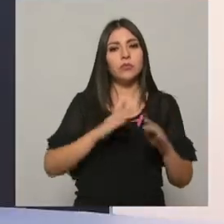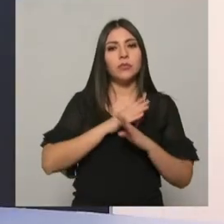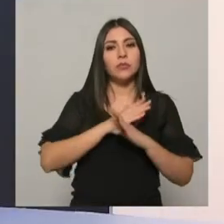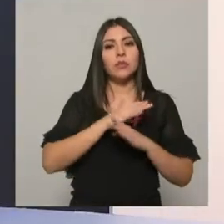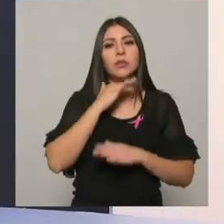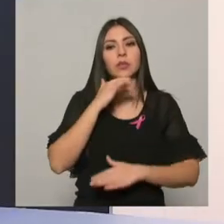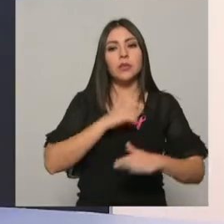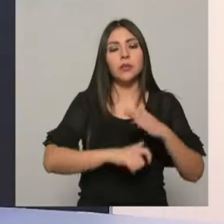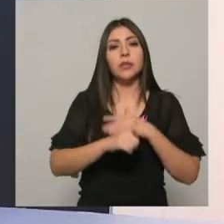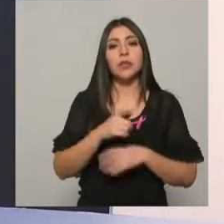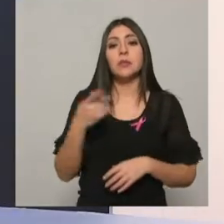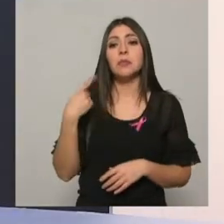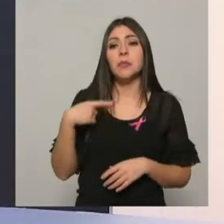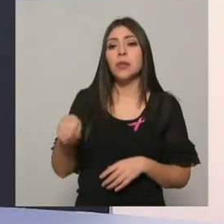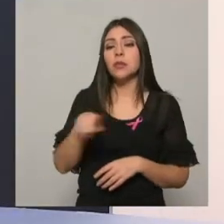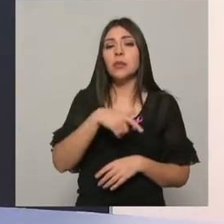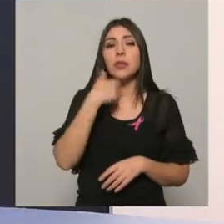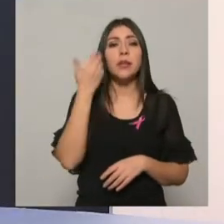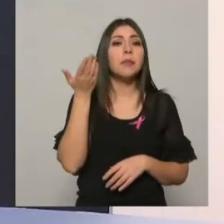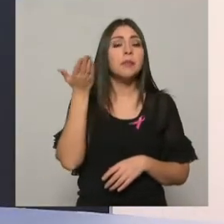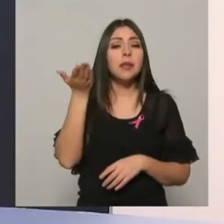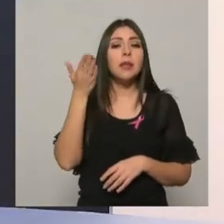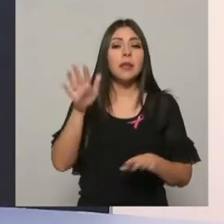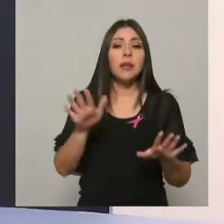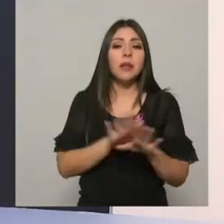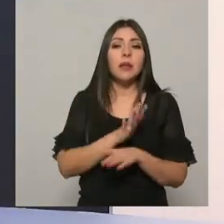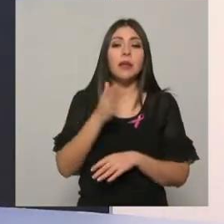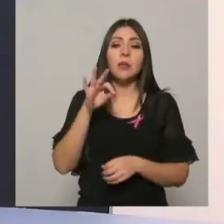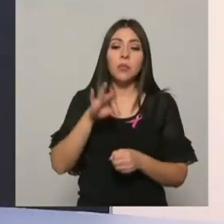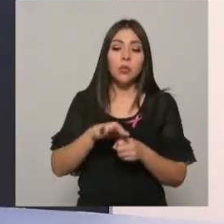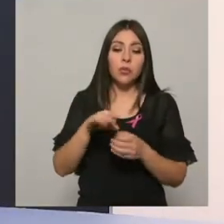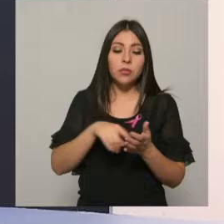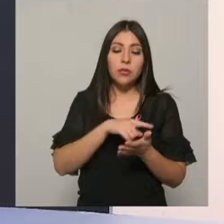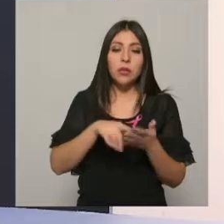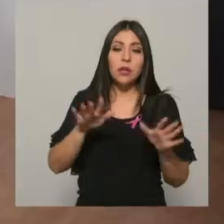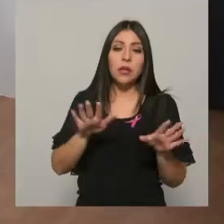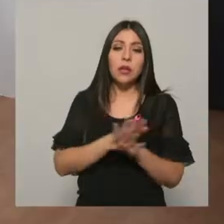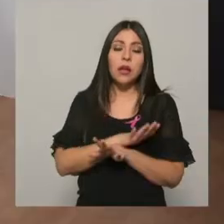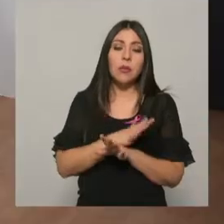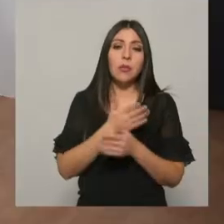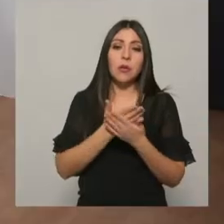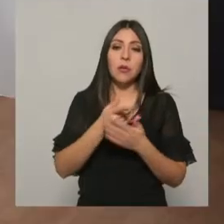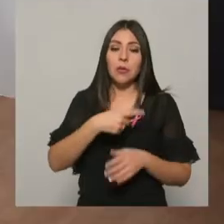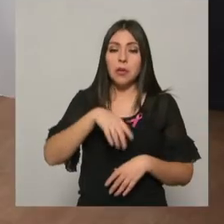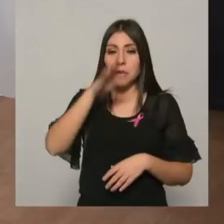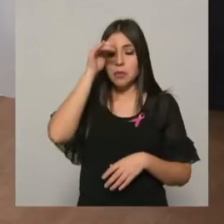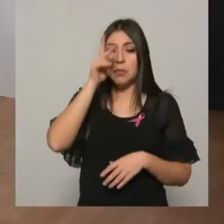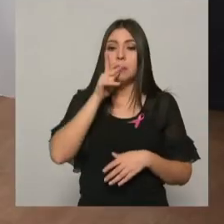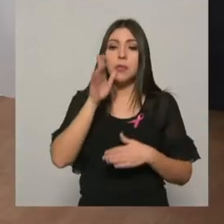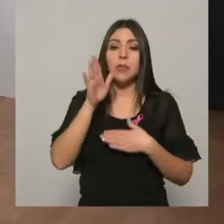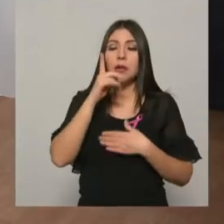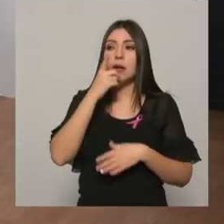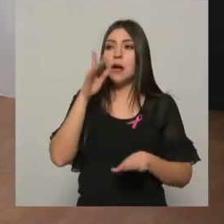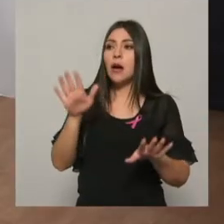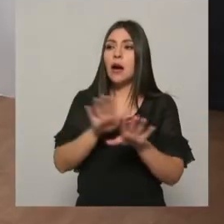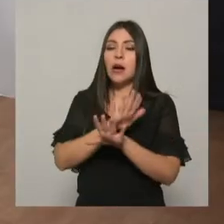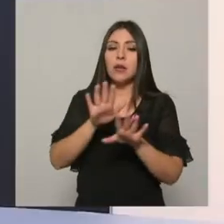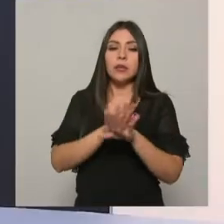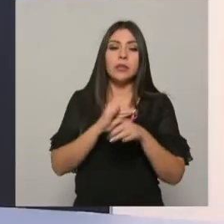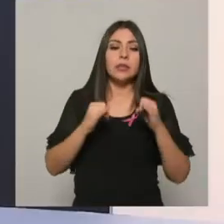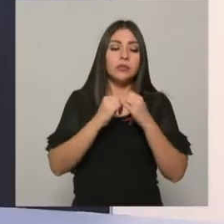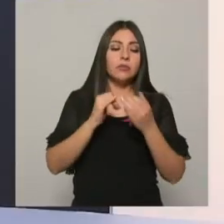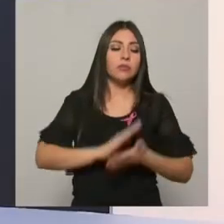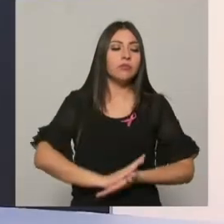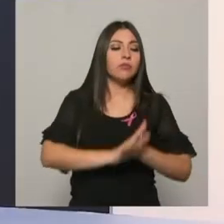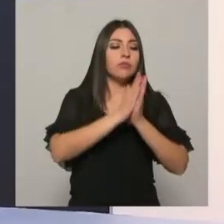un verdadero cambio, habían votado por el cambio, ellos apostaron y dijeron que se iban a transformar las instituciones, que no se